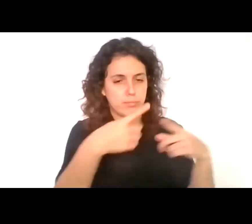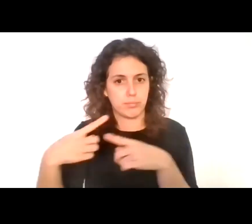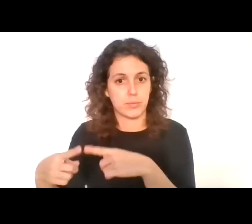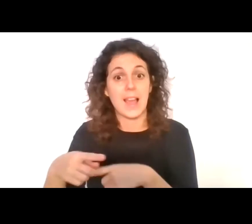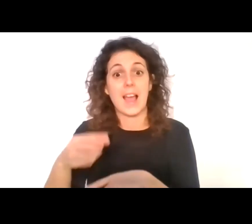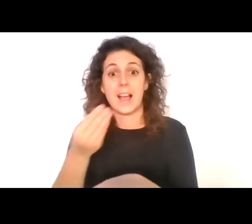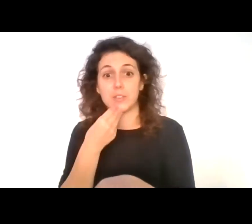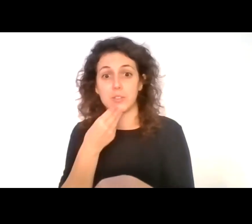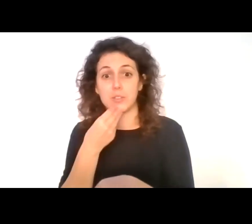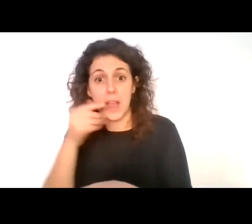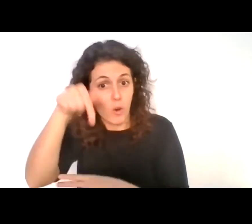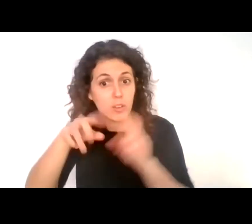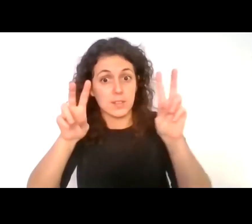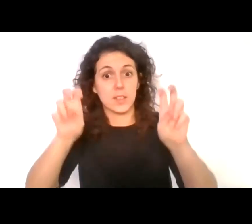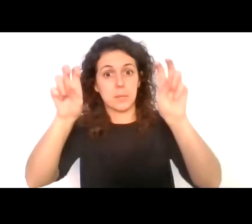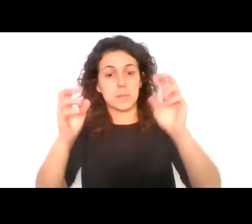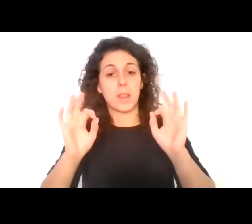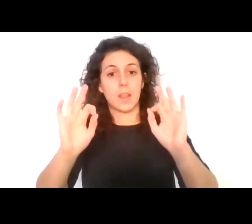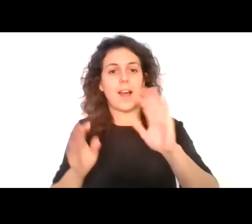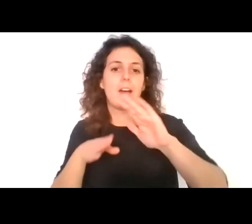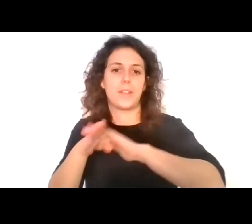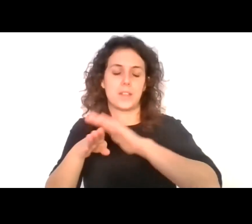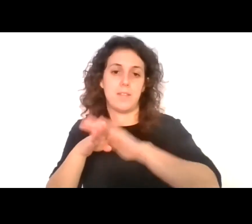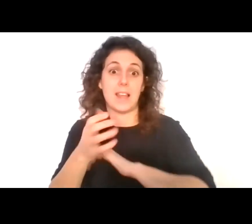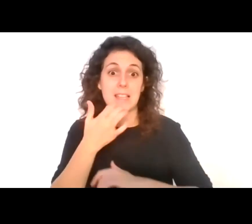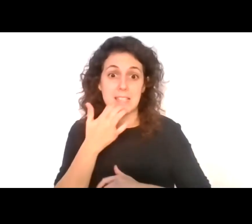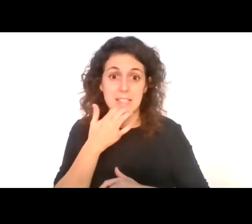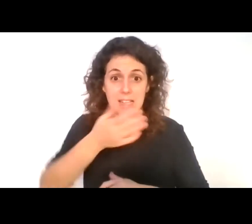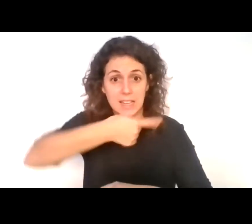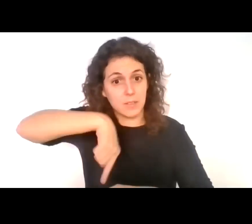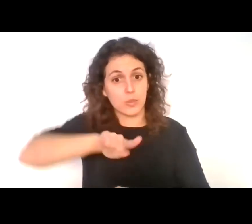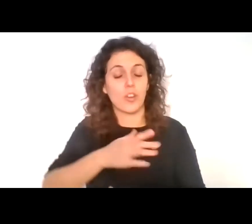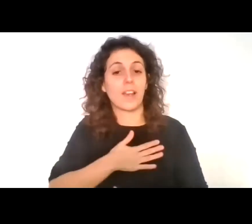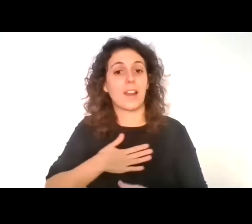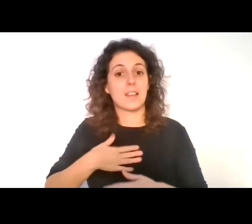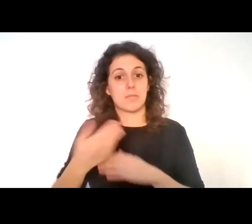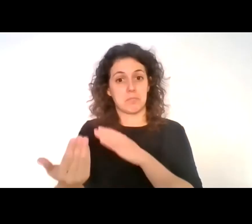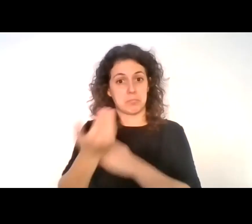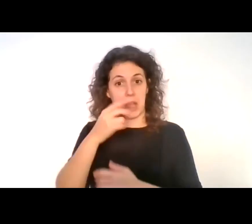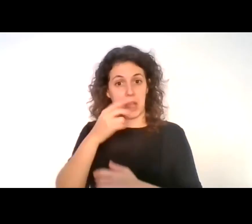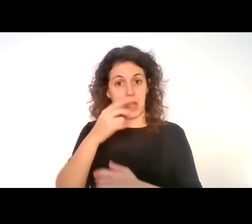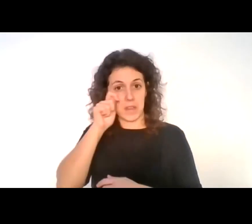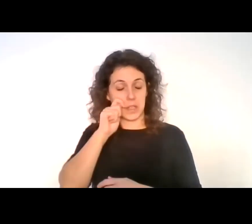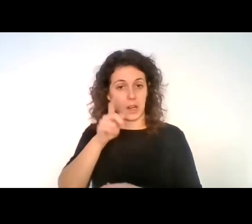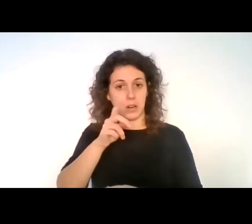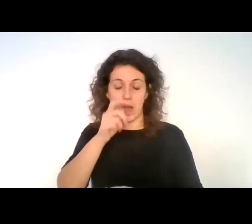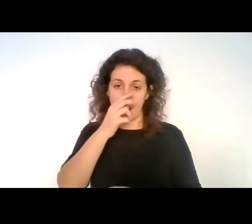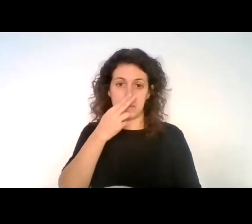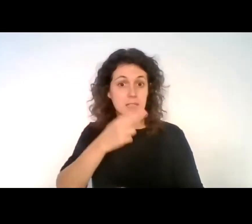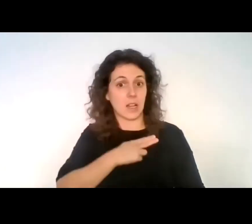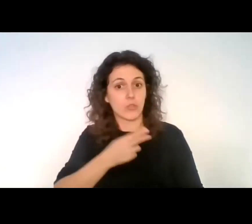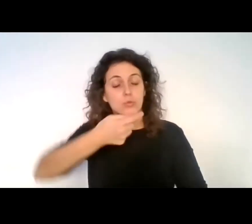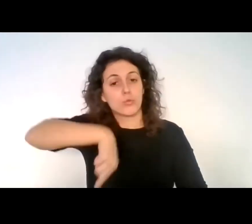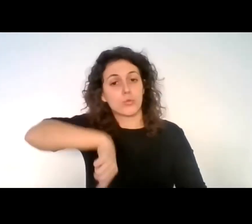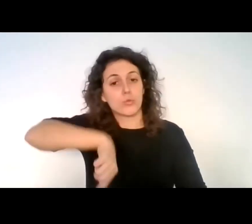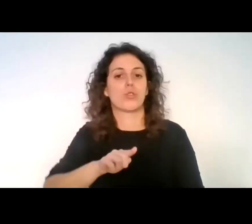más que nunca accesibilidad es lo que les espera si quieren venir a visitarnos y por supuesto estoy estamos a